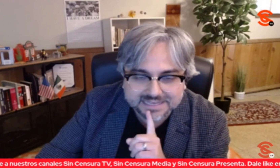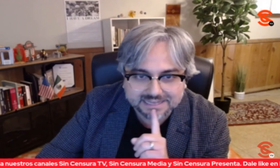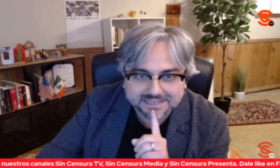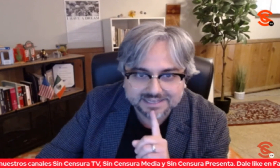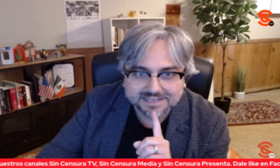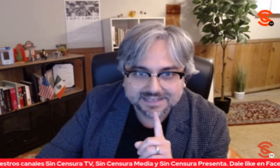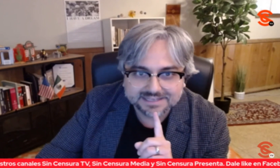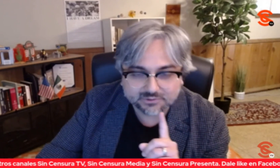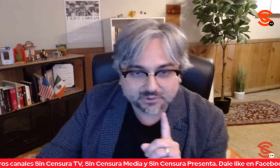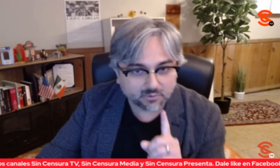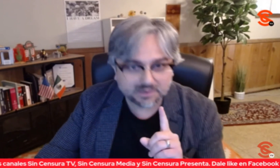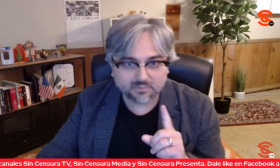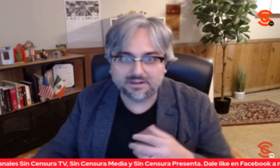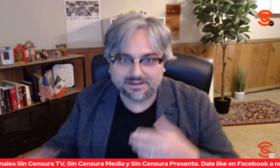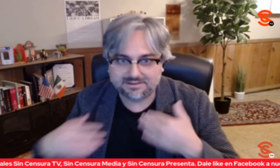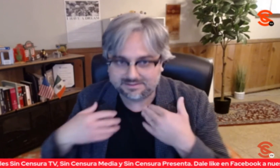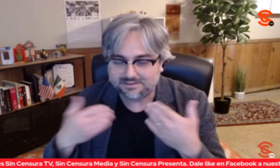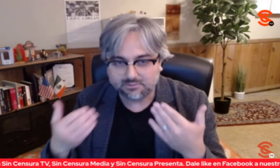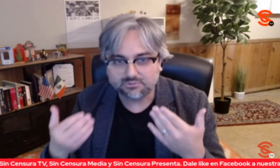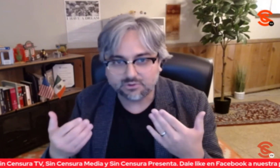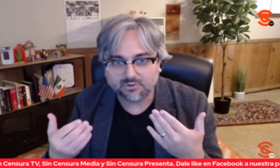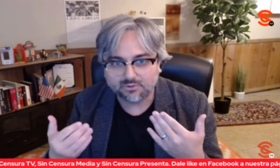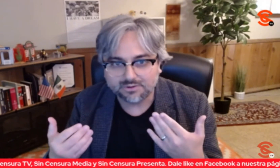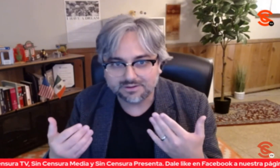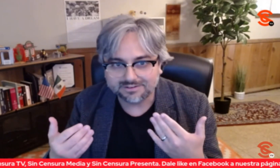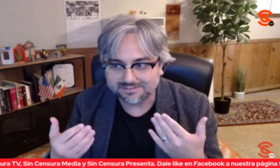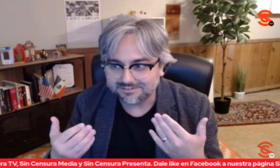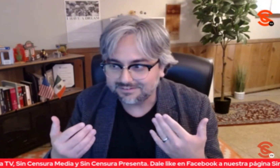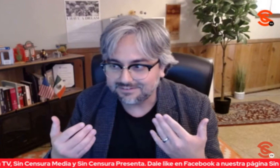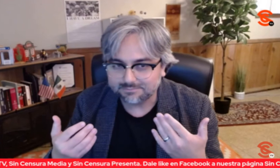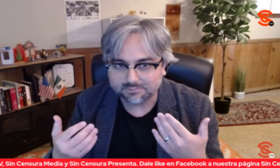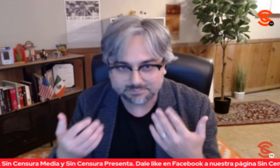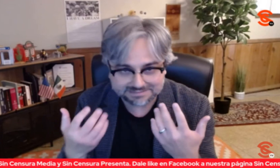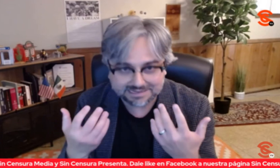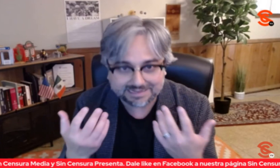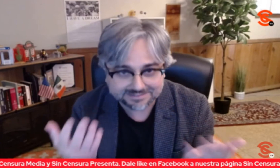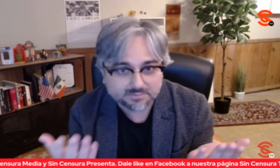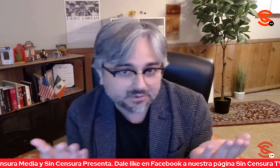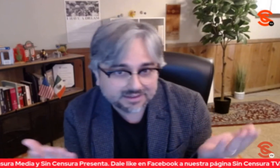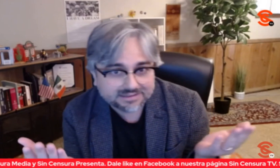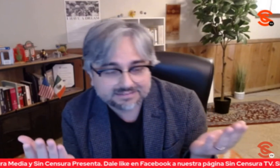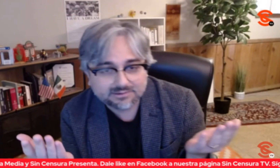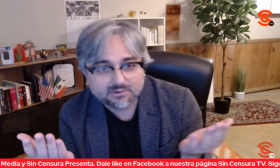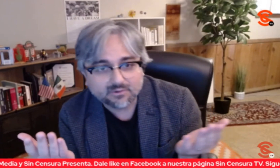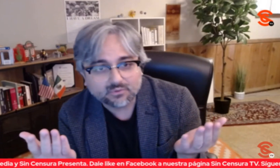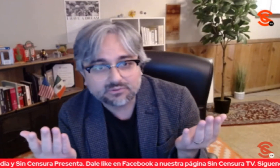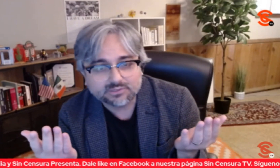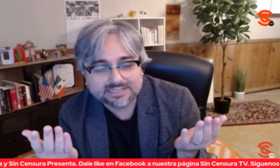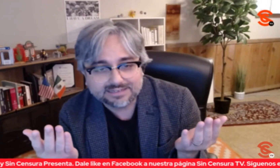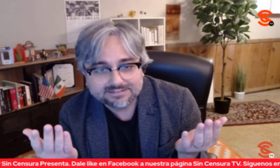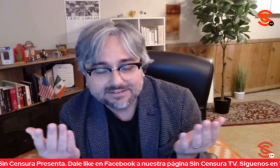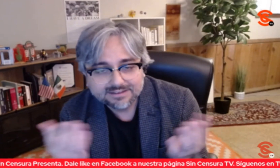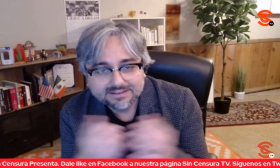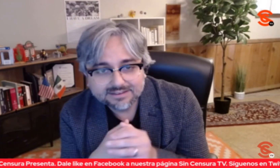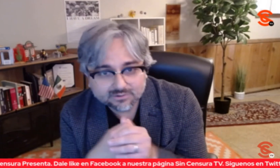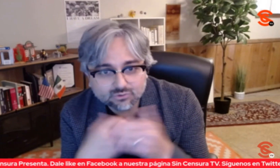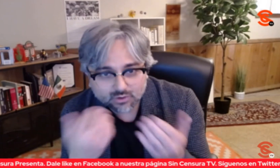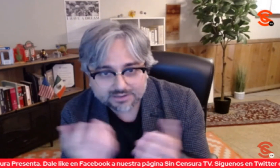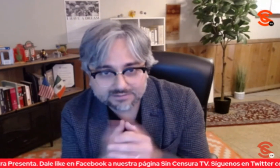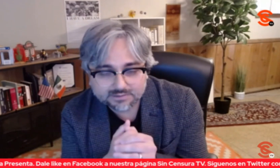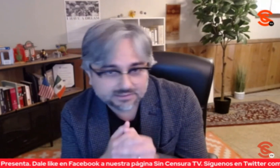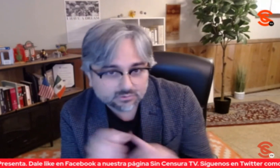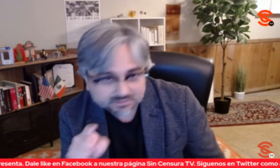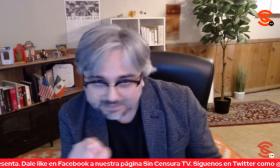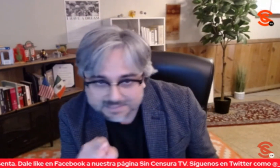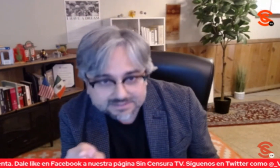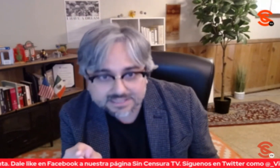receta médica, y Zoé Robledo, hasta en un tono pues más agresivo, hay que decirlo con todas sus letras, en un